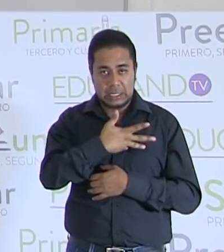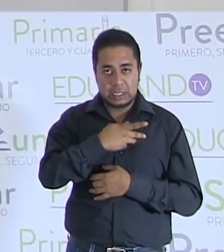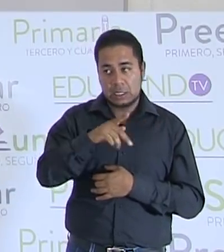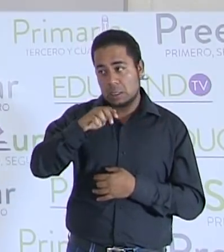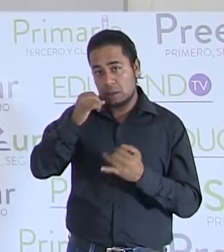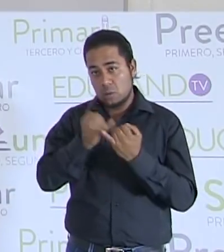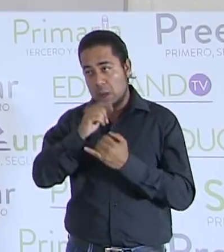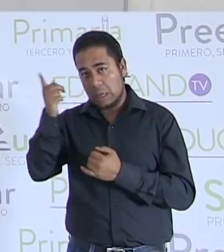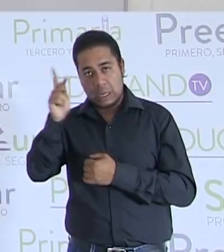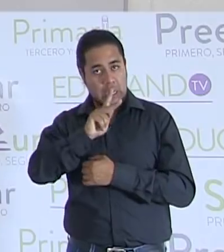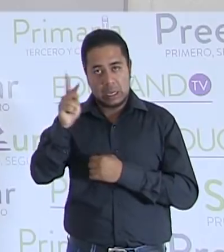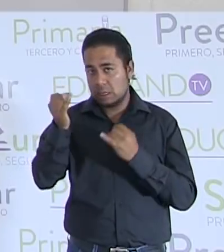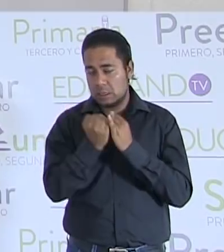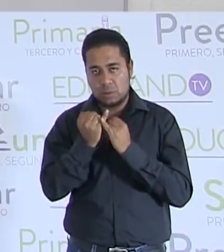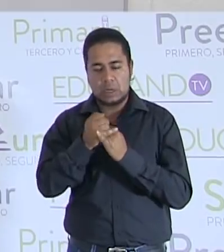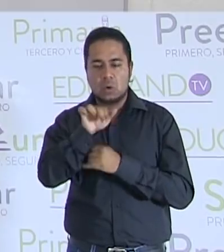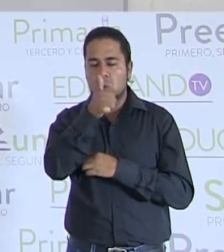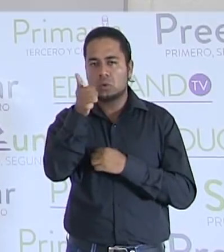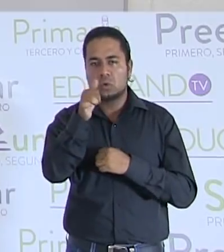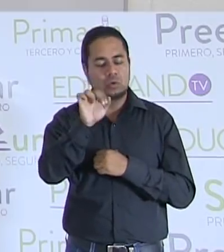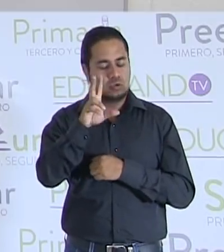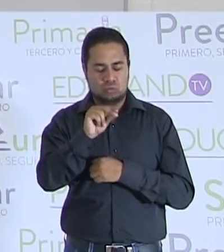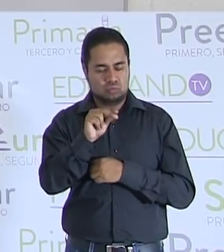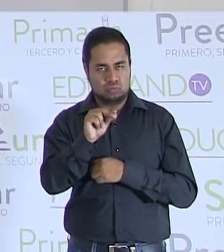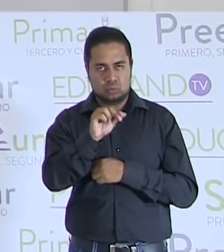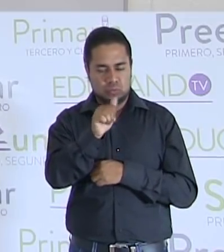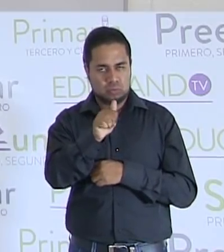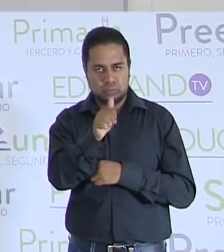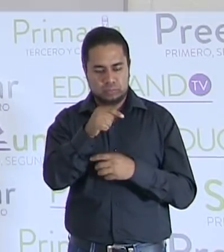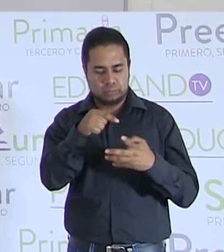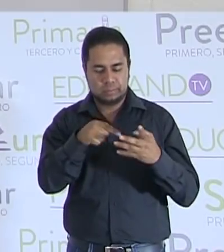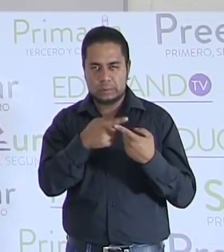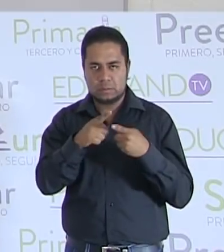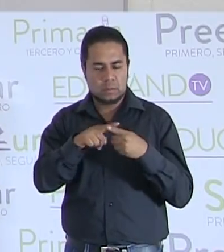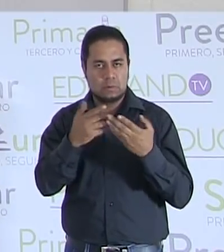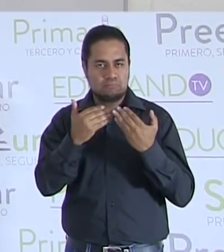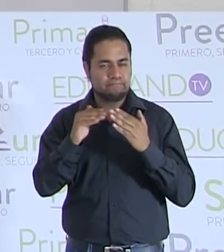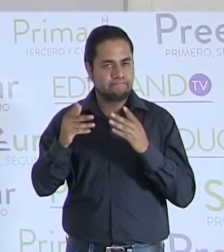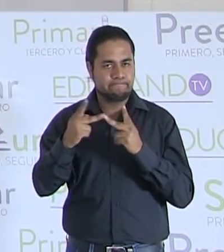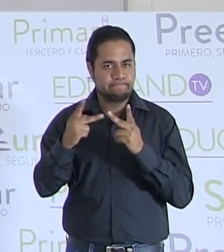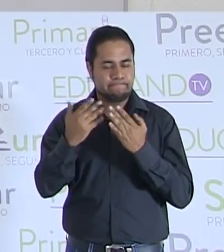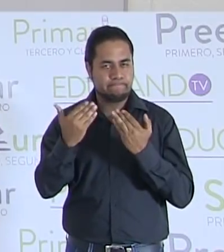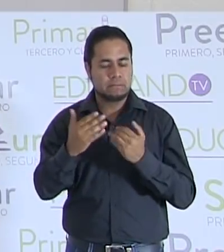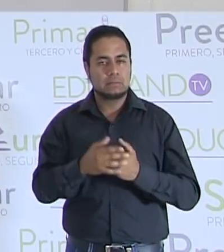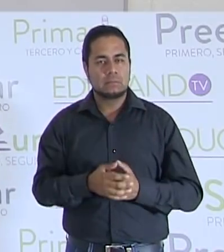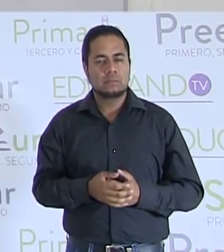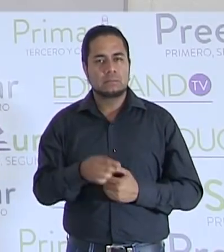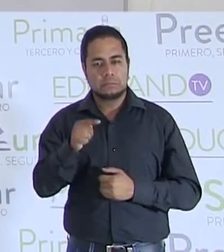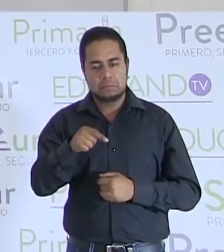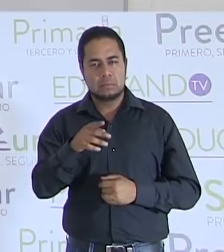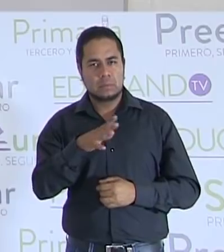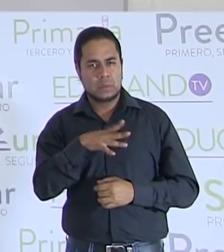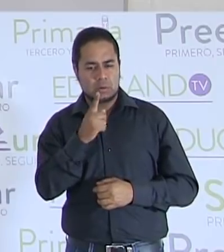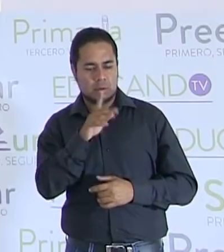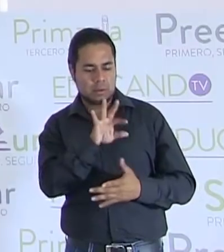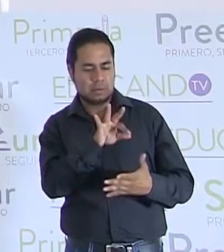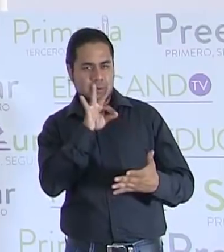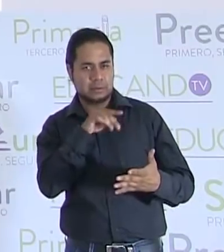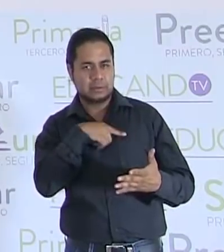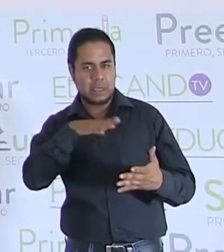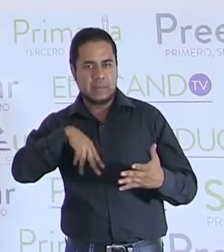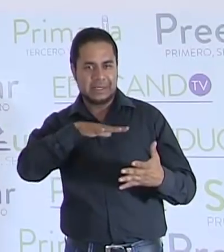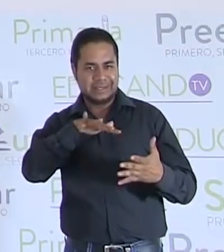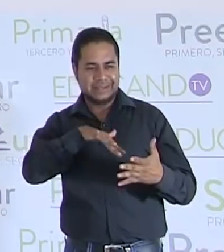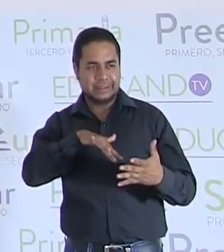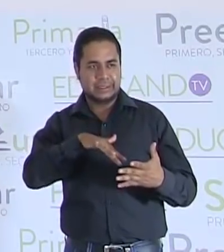otros que no. Por ejemplo, fíjense bien. Acá hay uno que nosotros acabamos de